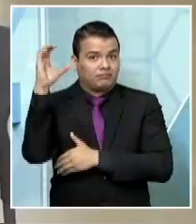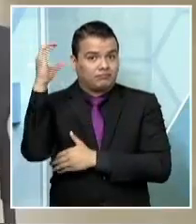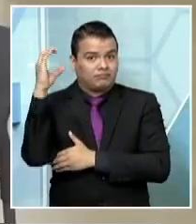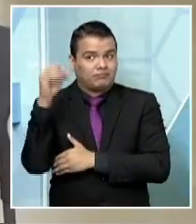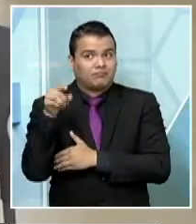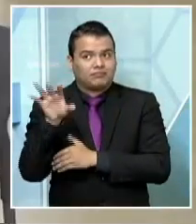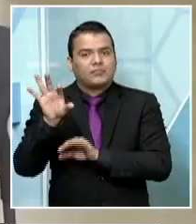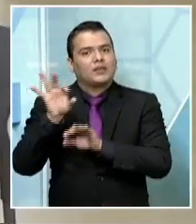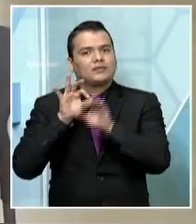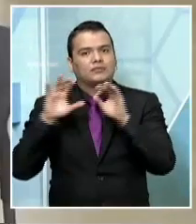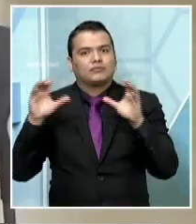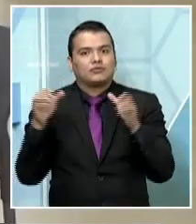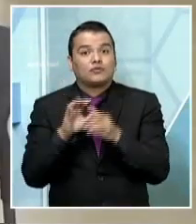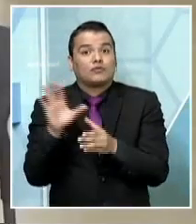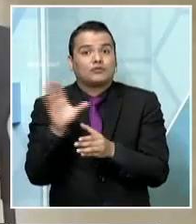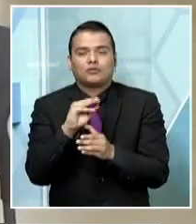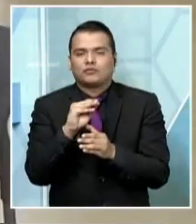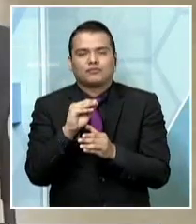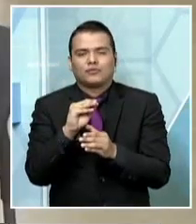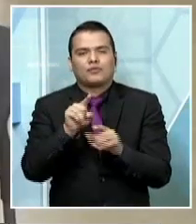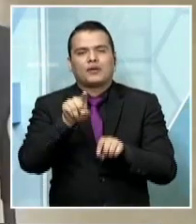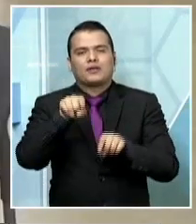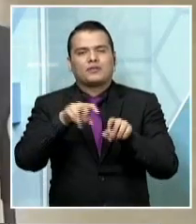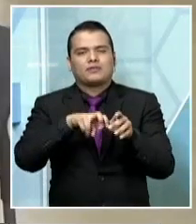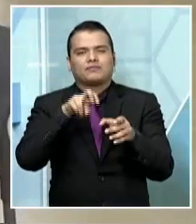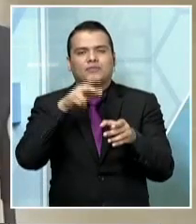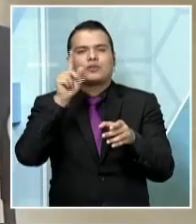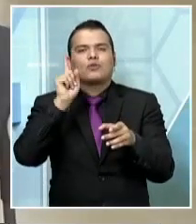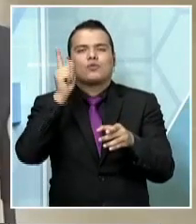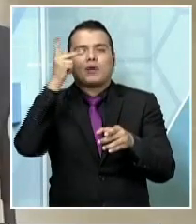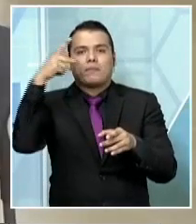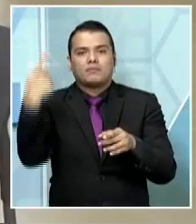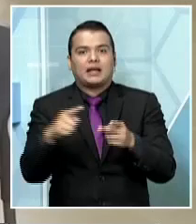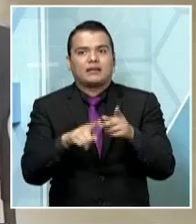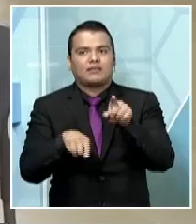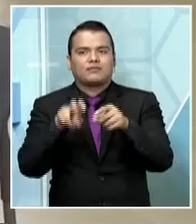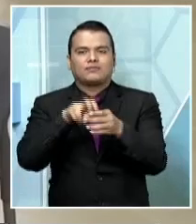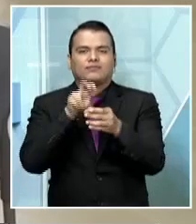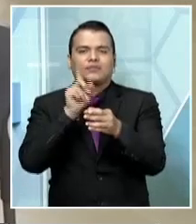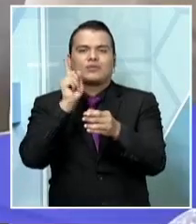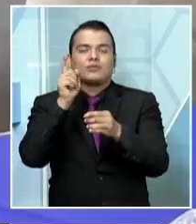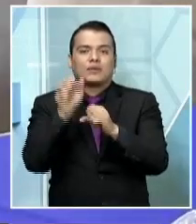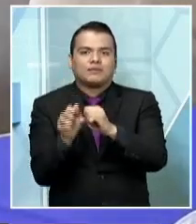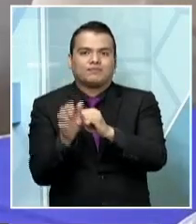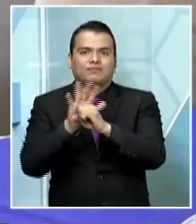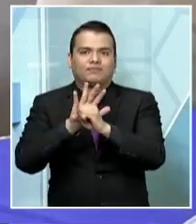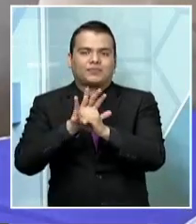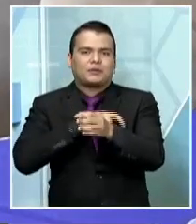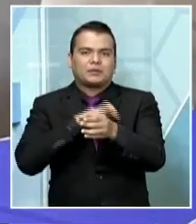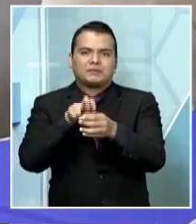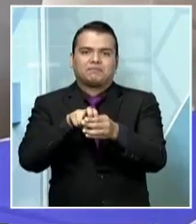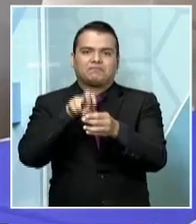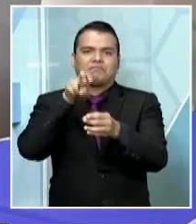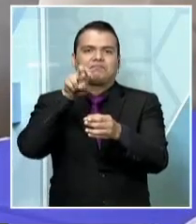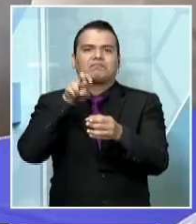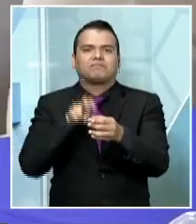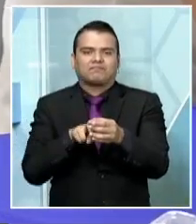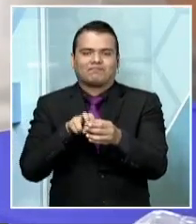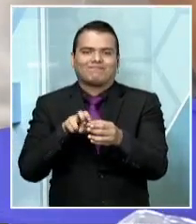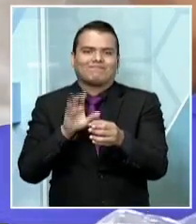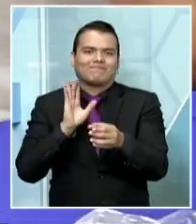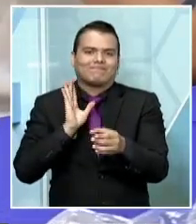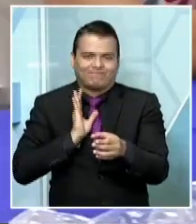hecha por Carlos Queiroz. Jugadores por lesión y por coronavirus han tenido que ser apartados de este primer juego